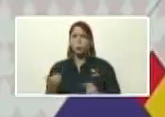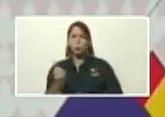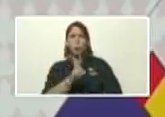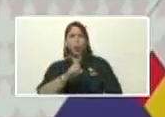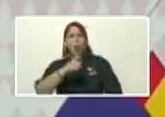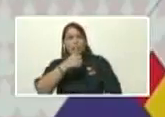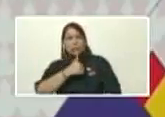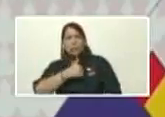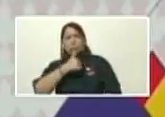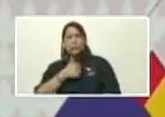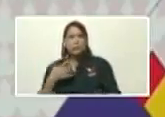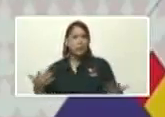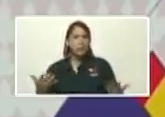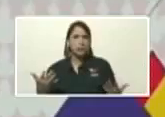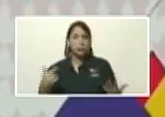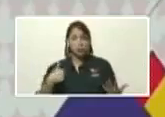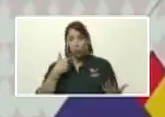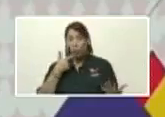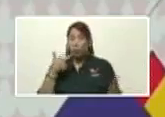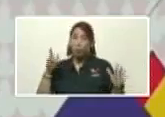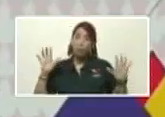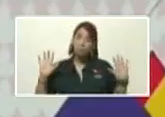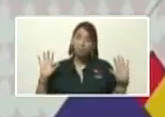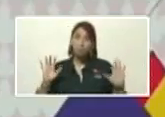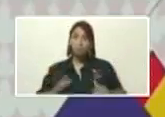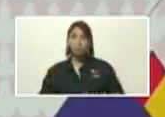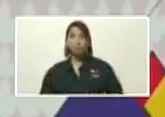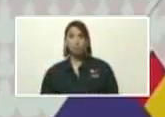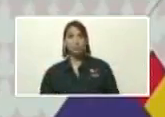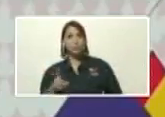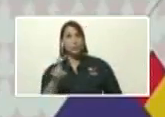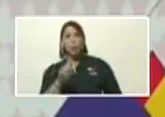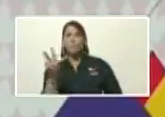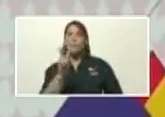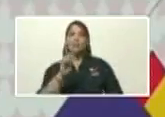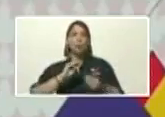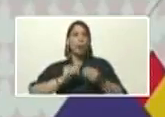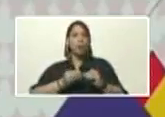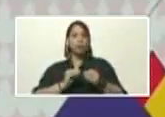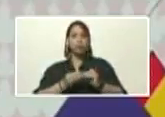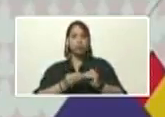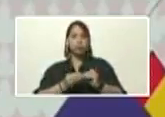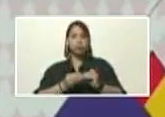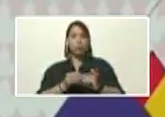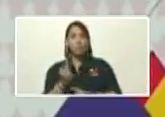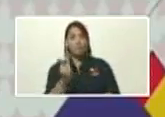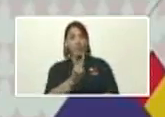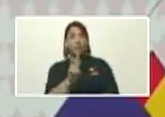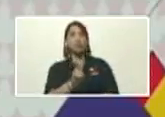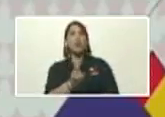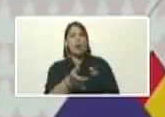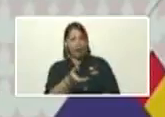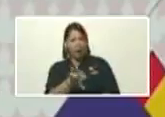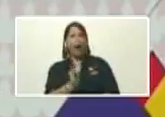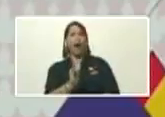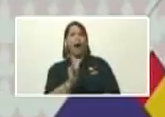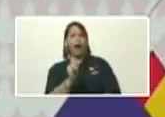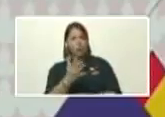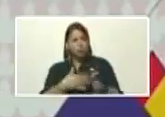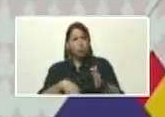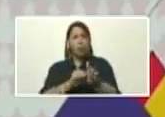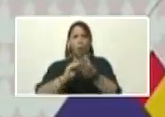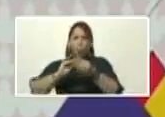resistido. Yo digo, no es que Venezuela se está arreglando, Venezuela se está